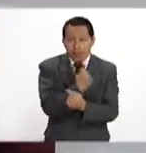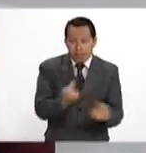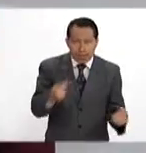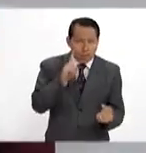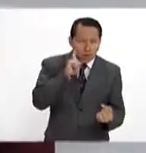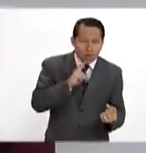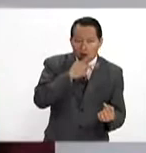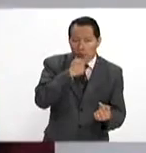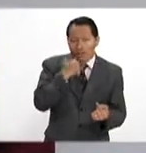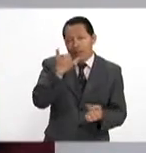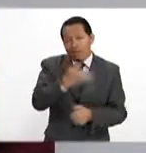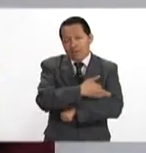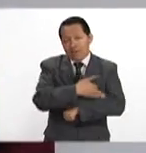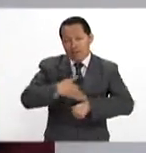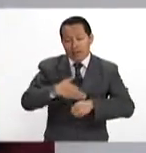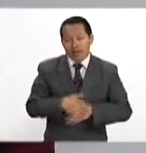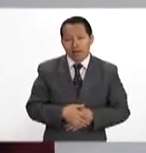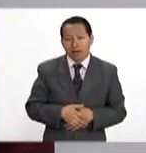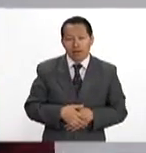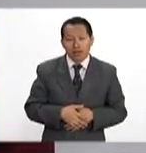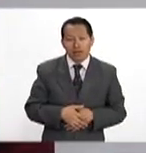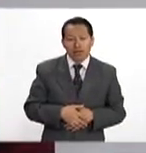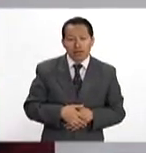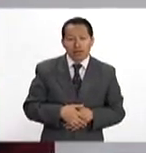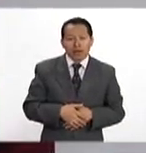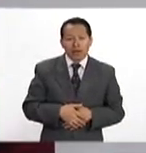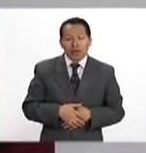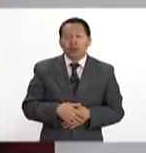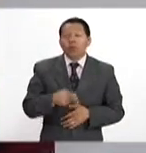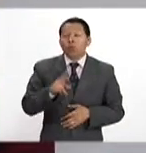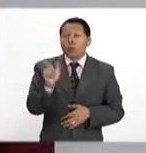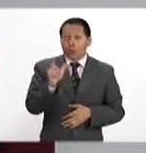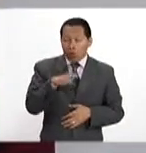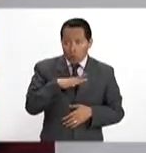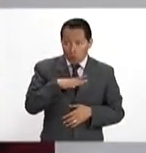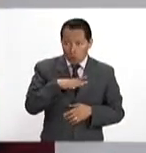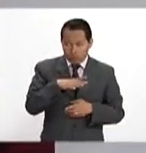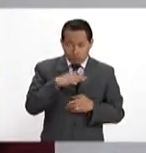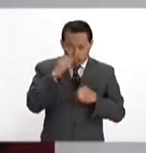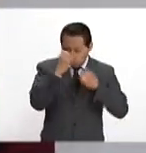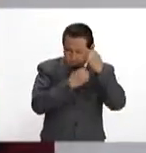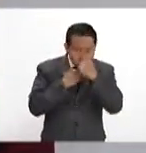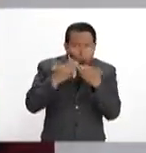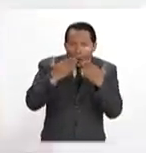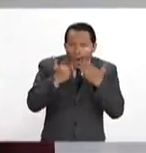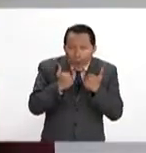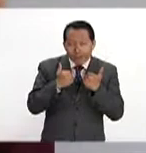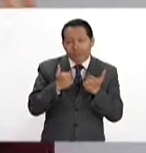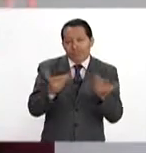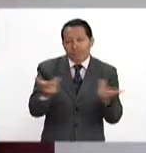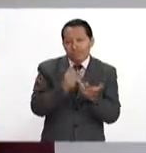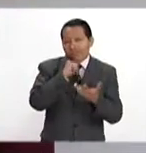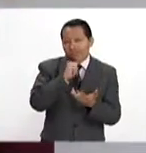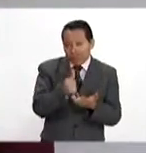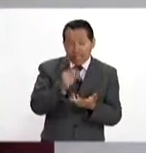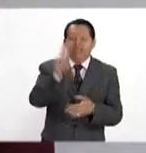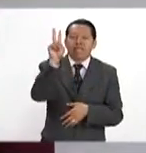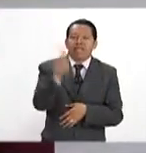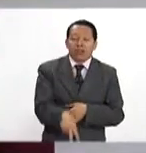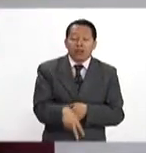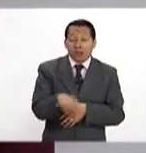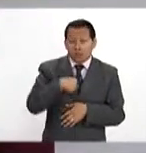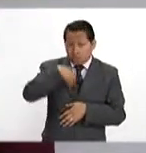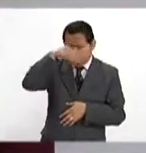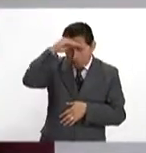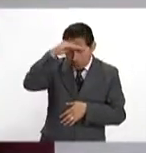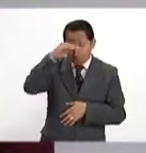familias. Lo que no se mide no se hace, eso es una frase muy cierta y yo creo que con el pensamiento